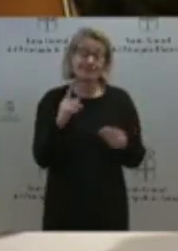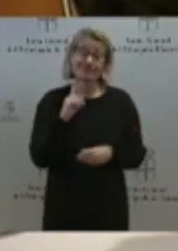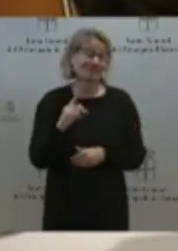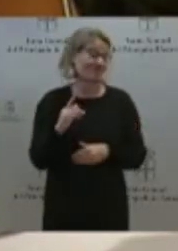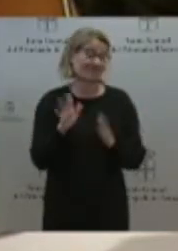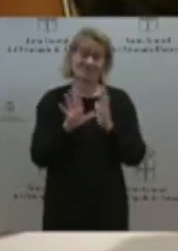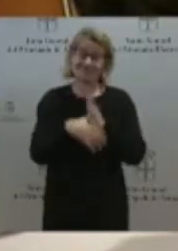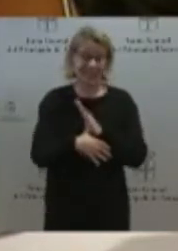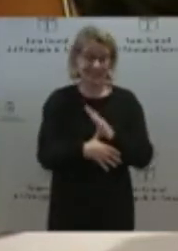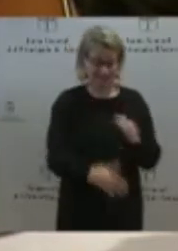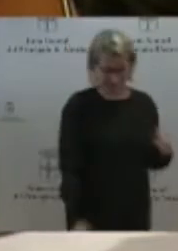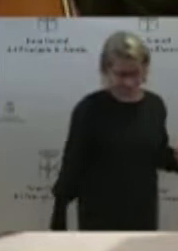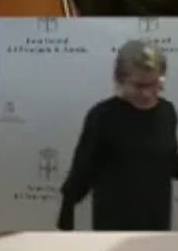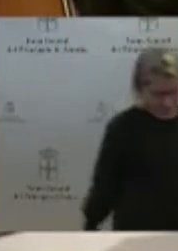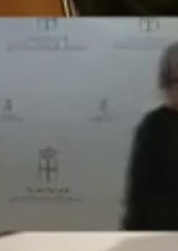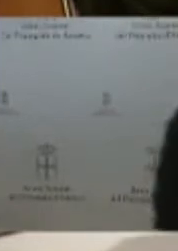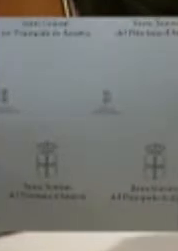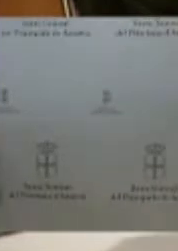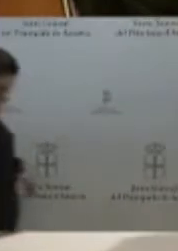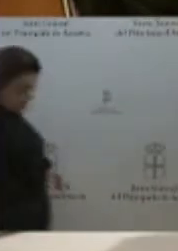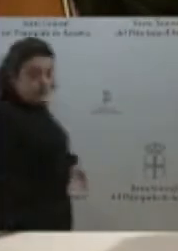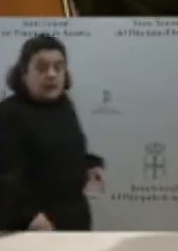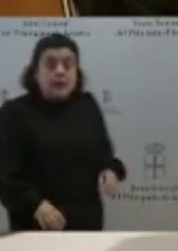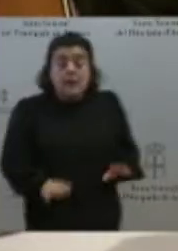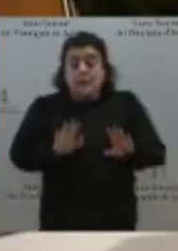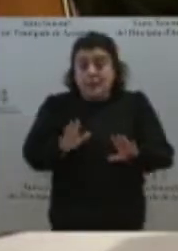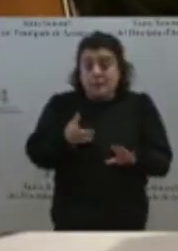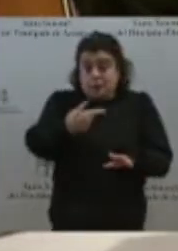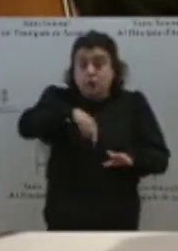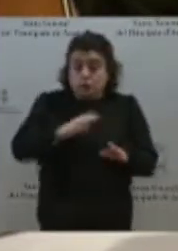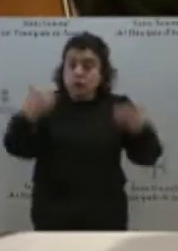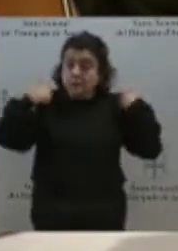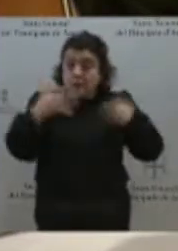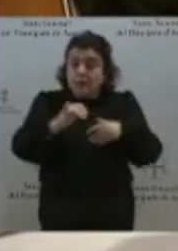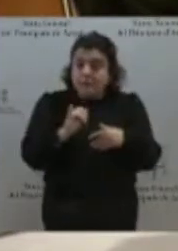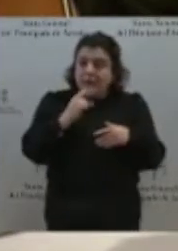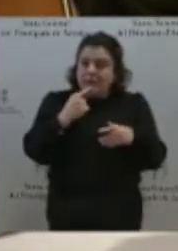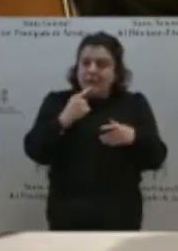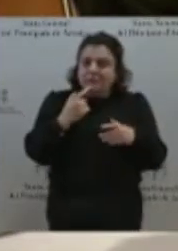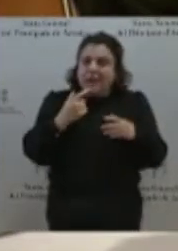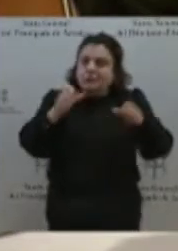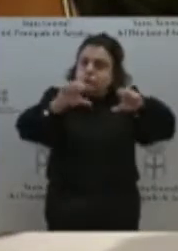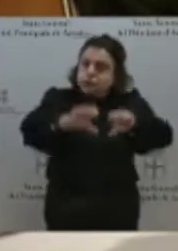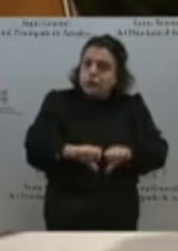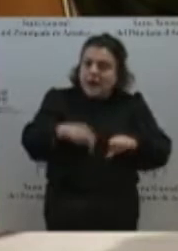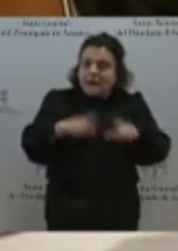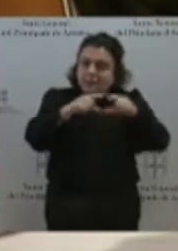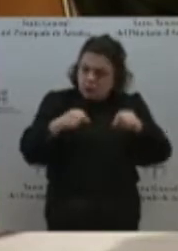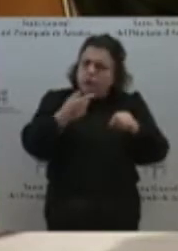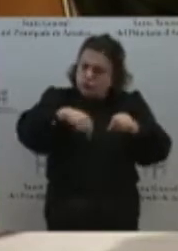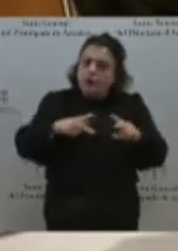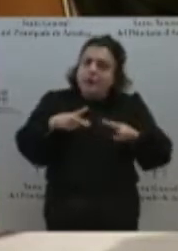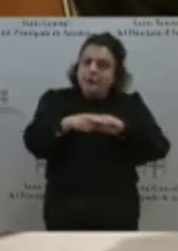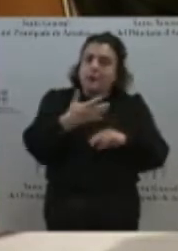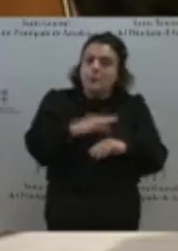el deterioro del bienestar en Asturias. Tan a nuestra mano y a nuestra responsabilidad, porque todos los diputados y diputadas de